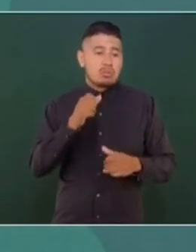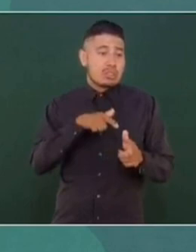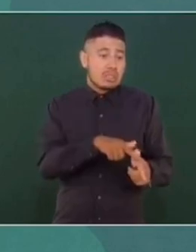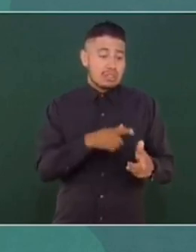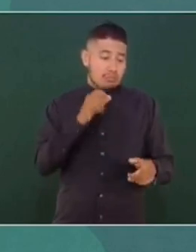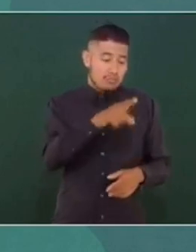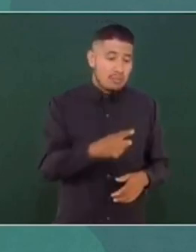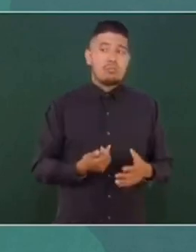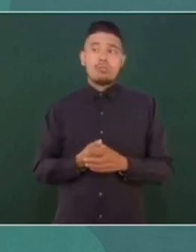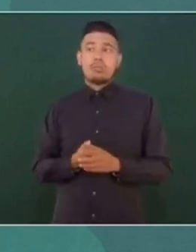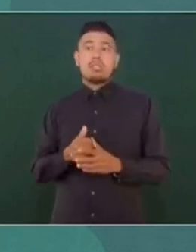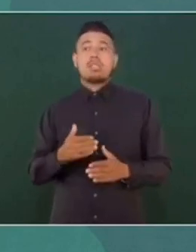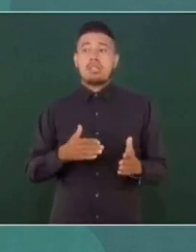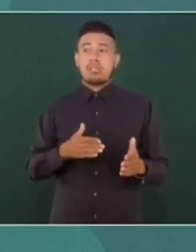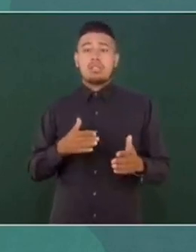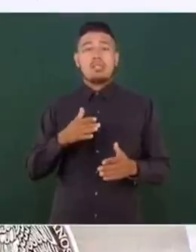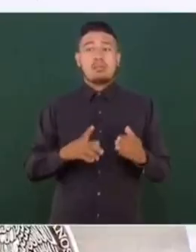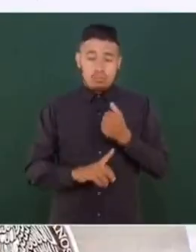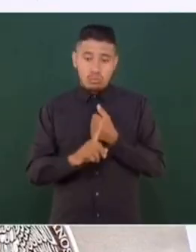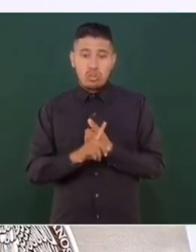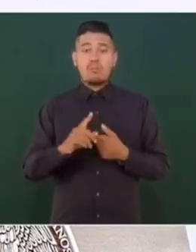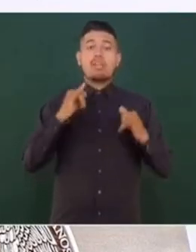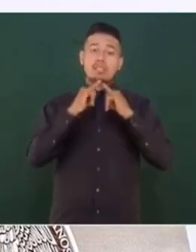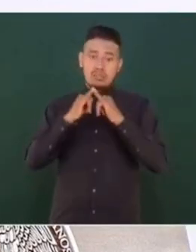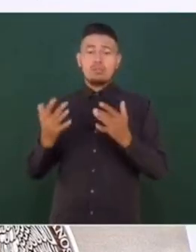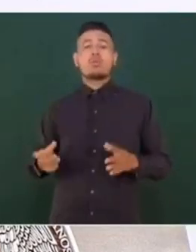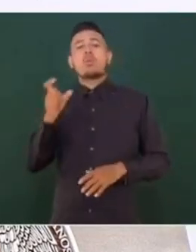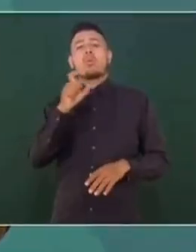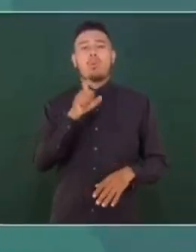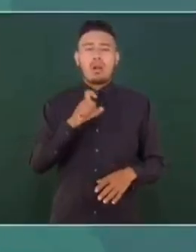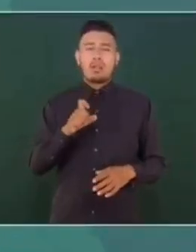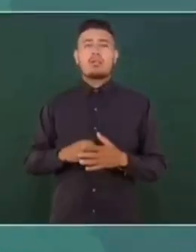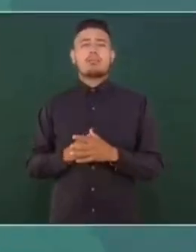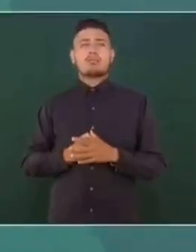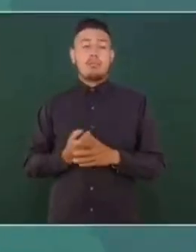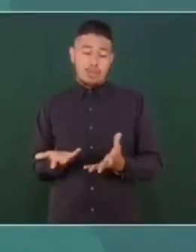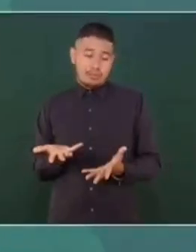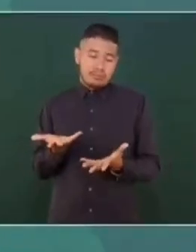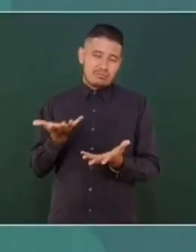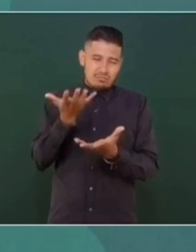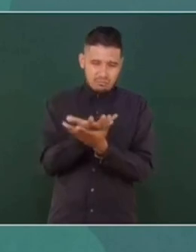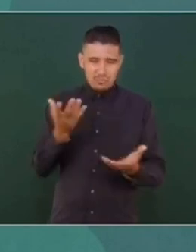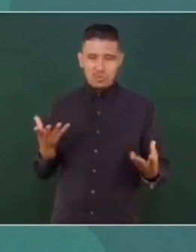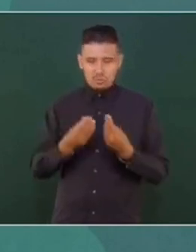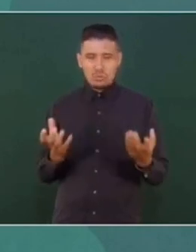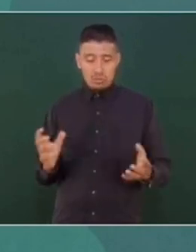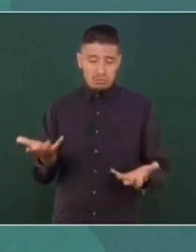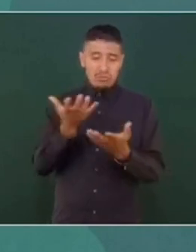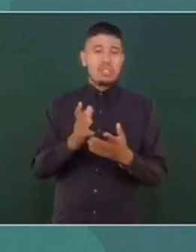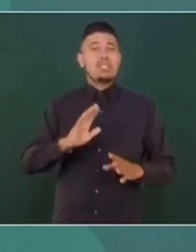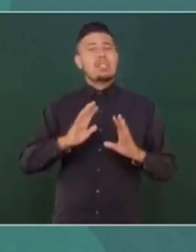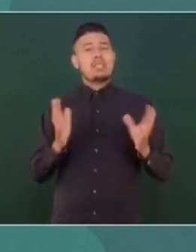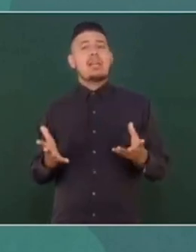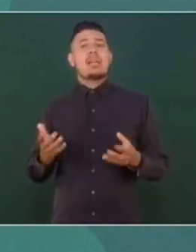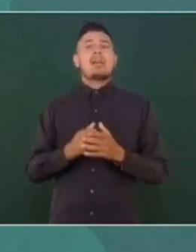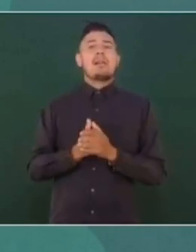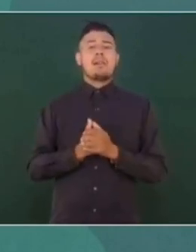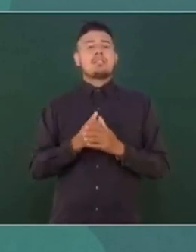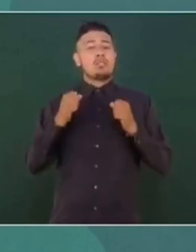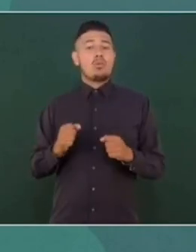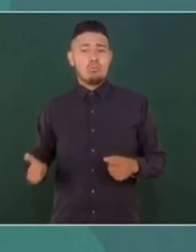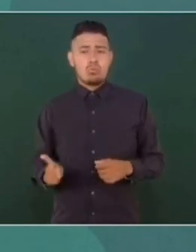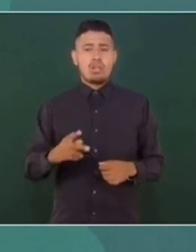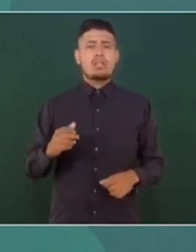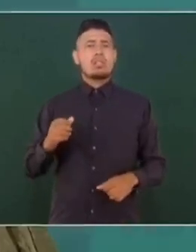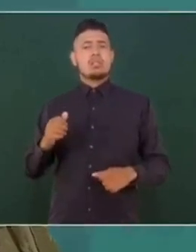en ese ámbito, pues entraríamos con problemas en la institución. Cuando nos incorporaron ya de manera directa en el ámbito de la Seguridad Pública,